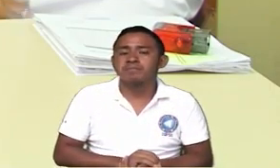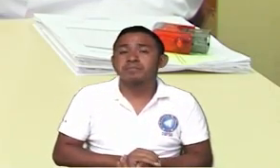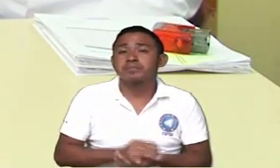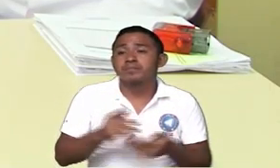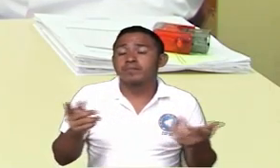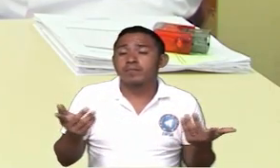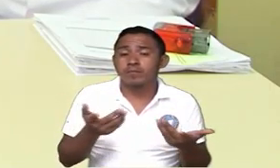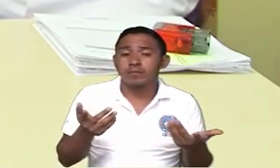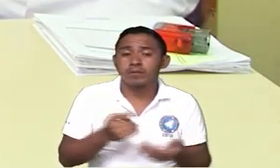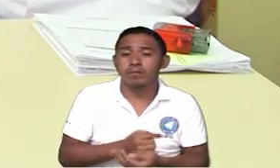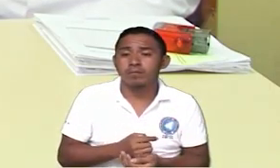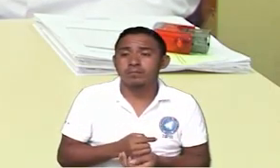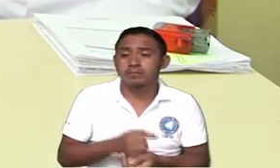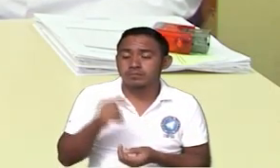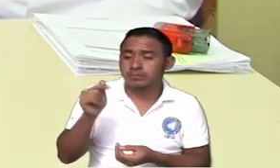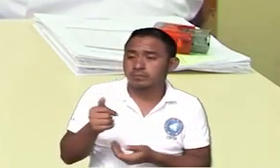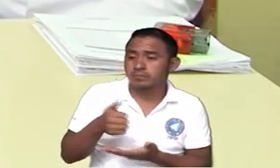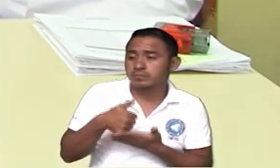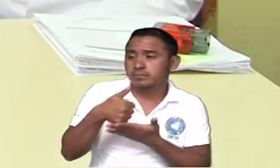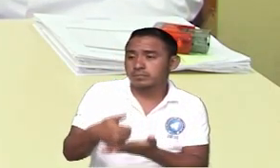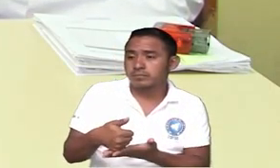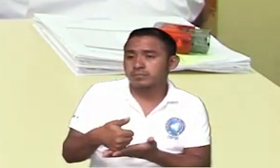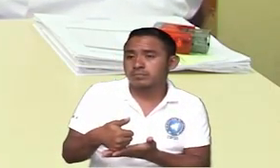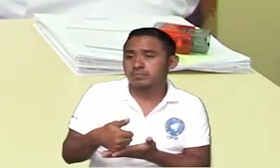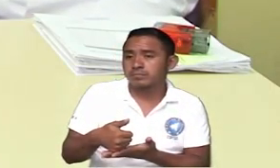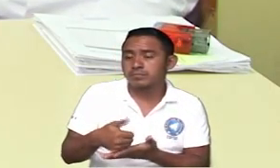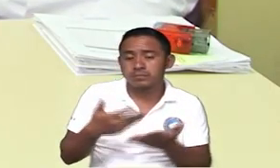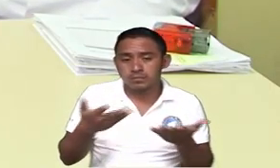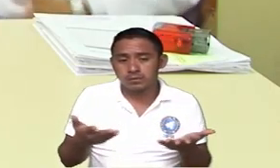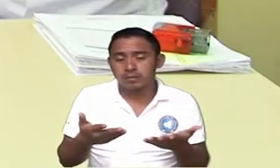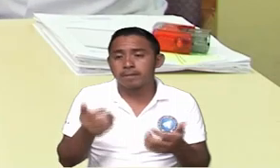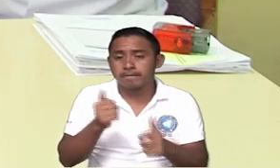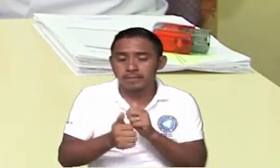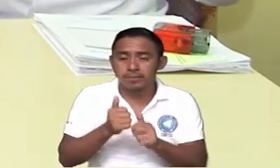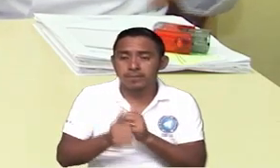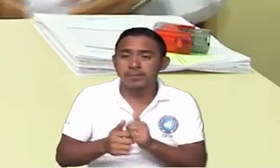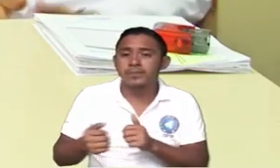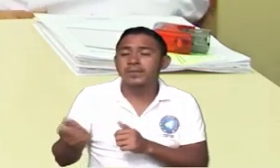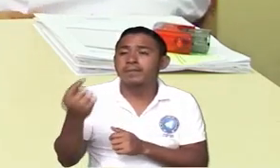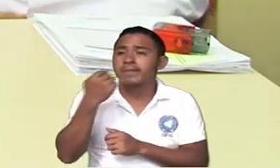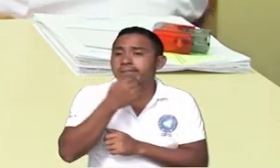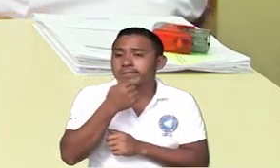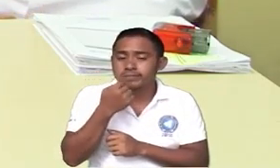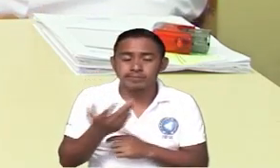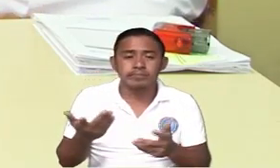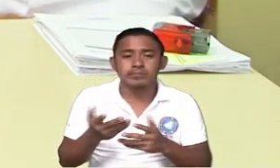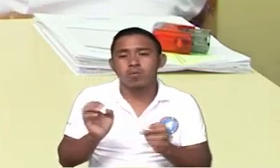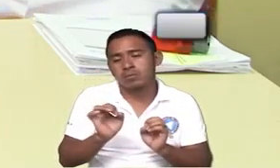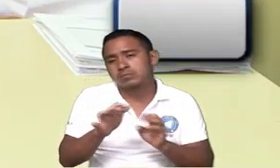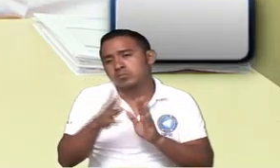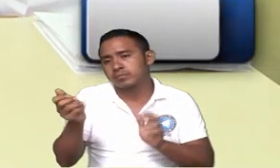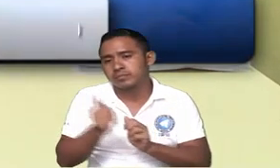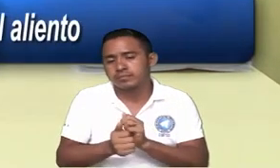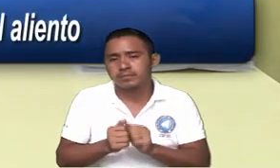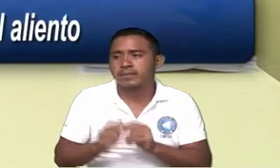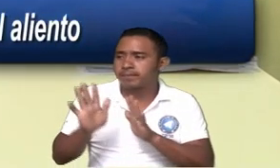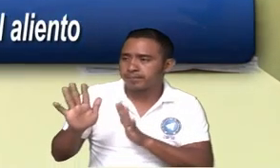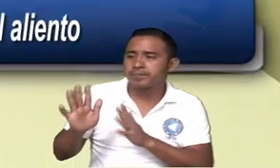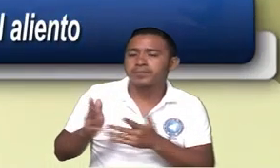hasta qué punto tiene que ver si es verdad que es higiene bucal o intervienen otras causas. Ok,